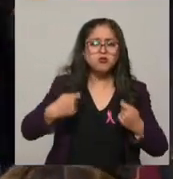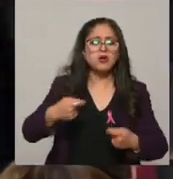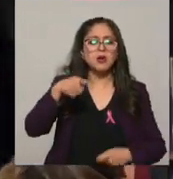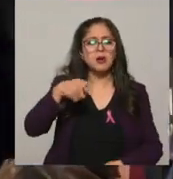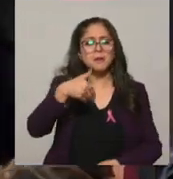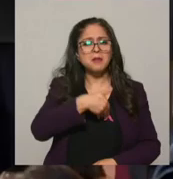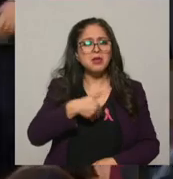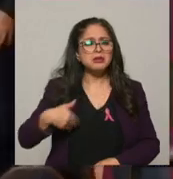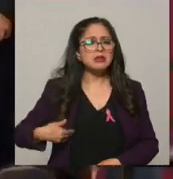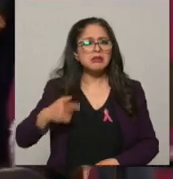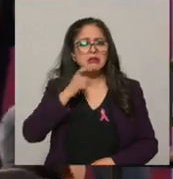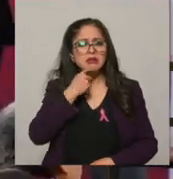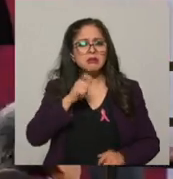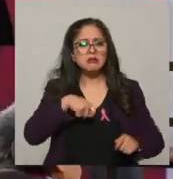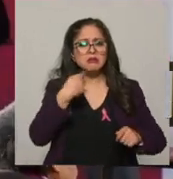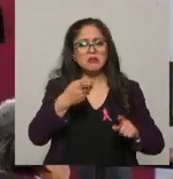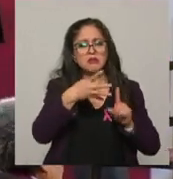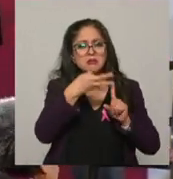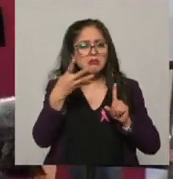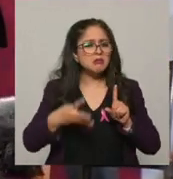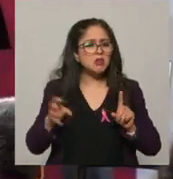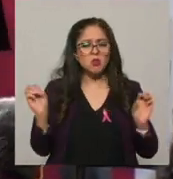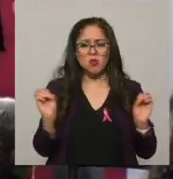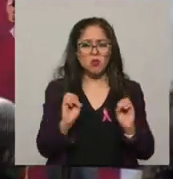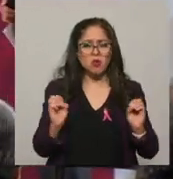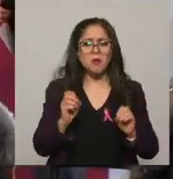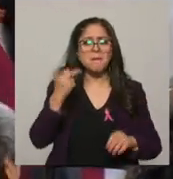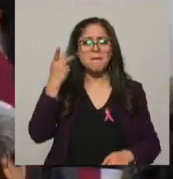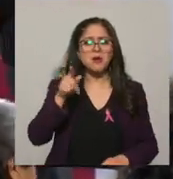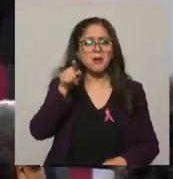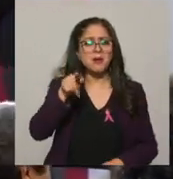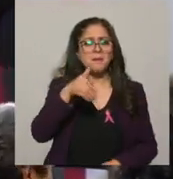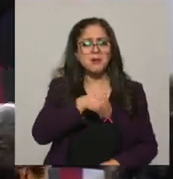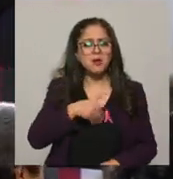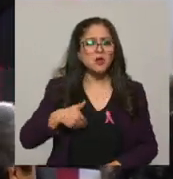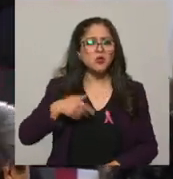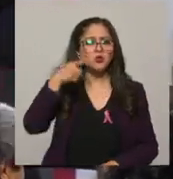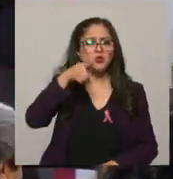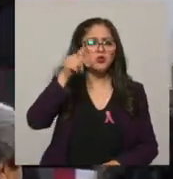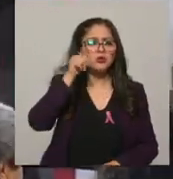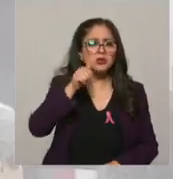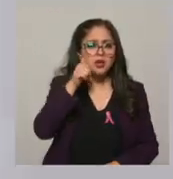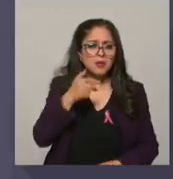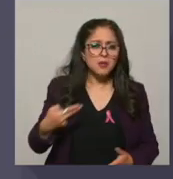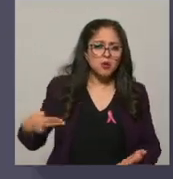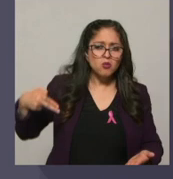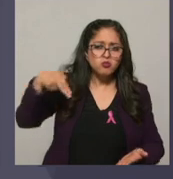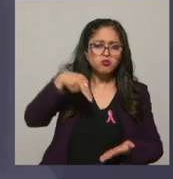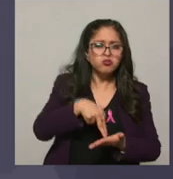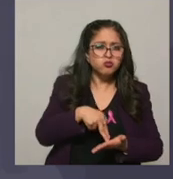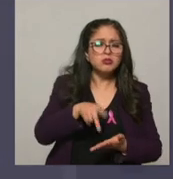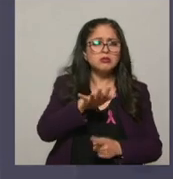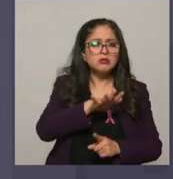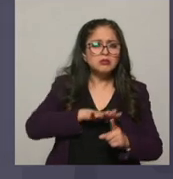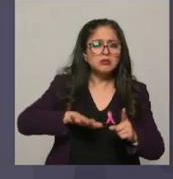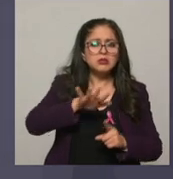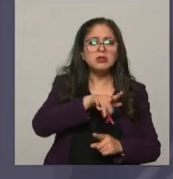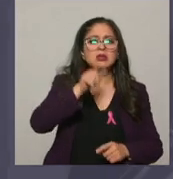Manuel. Andrés Manuel durante toda su campaña se vio hasta cierto punto tibio. A ver, es que ya hablamos de que somos una